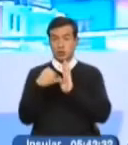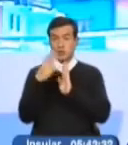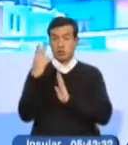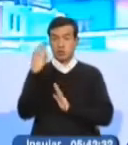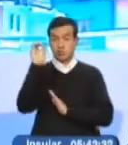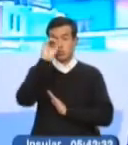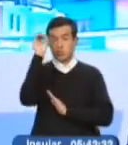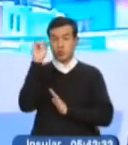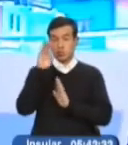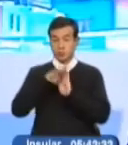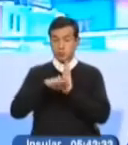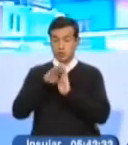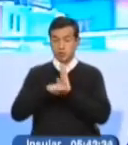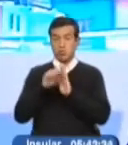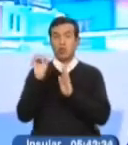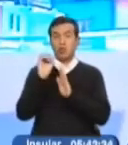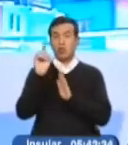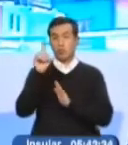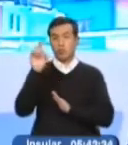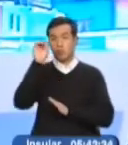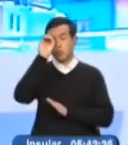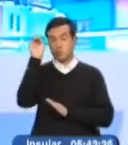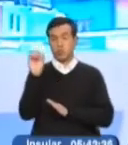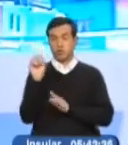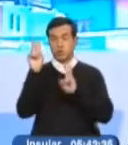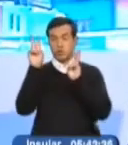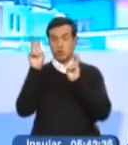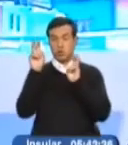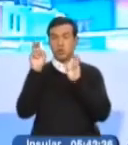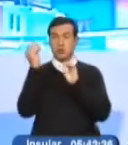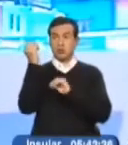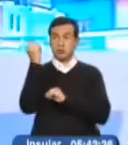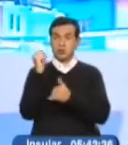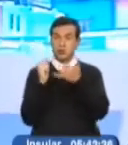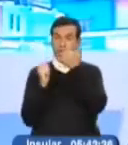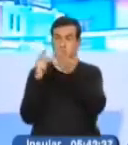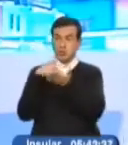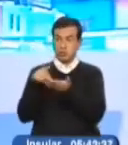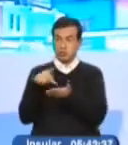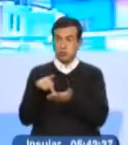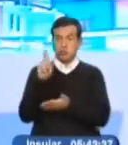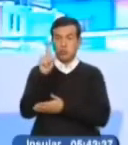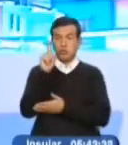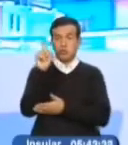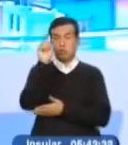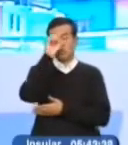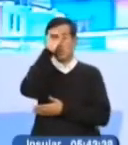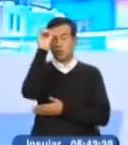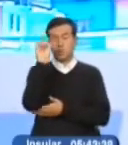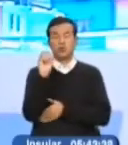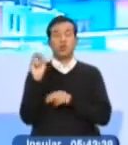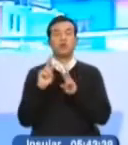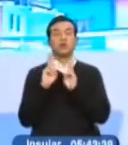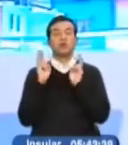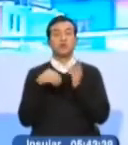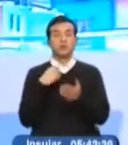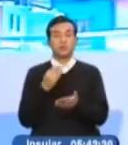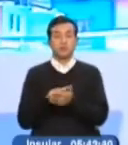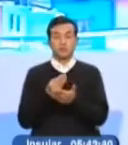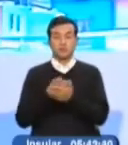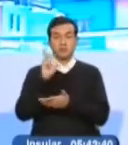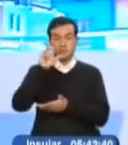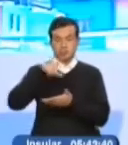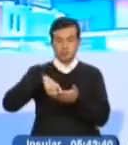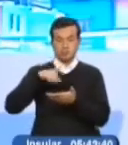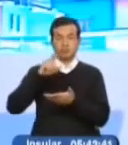agregado y de 1 punto cuando se trata de dinero electrónico y de 1 punto cuando se trata de compras con tarjetas